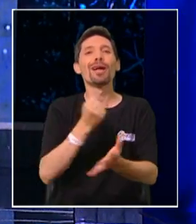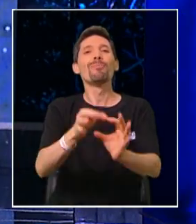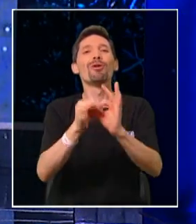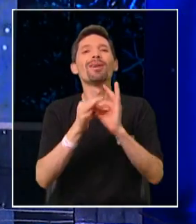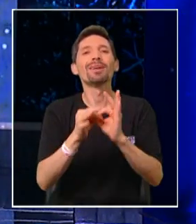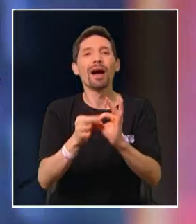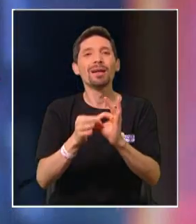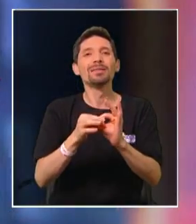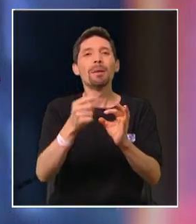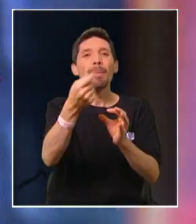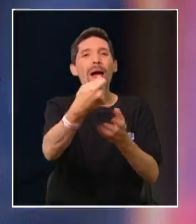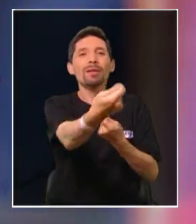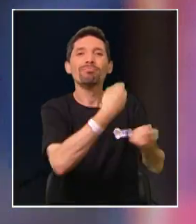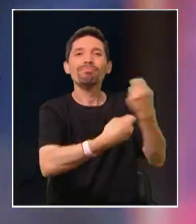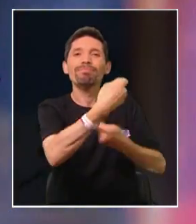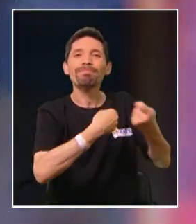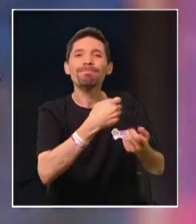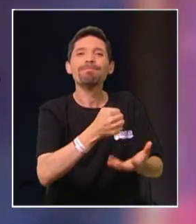a esa Teletón.